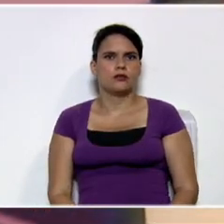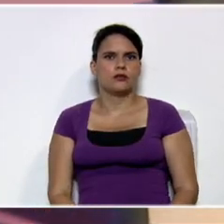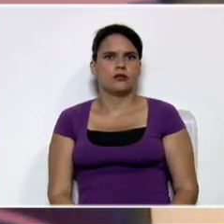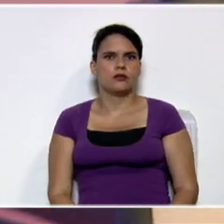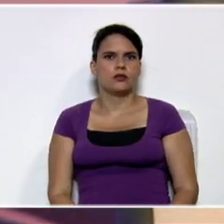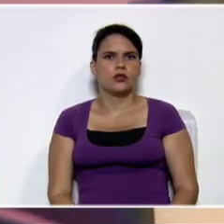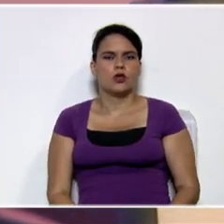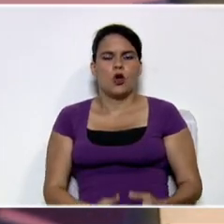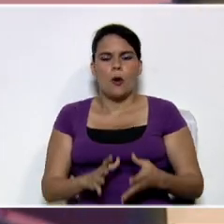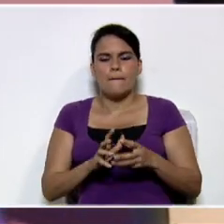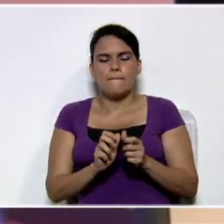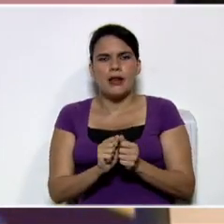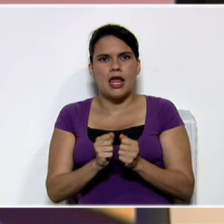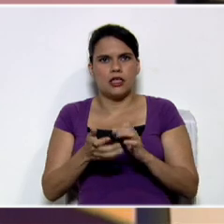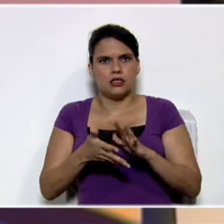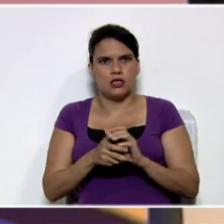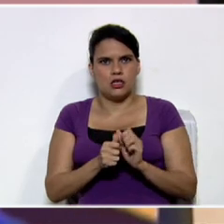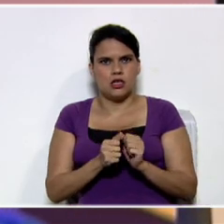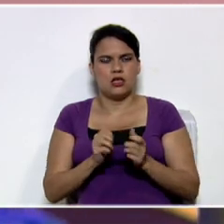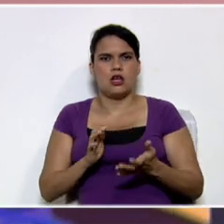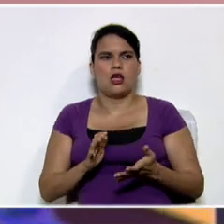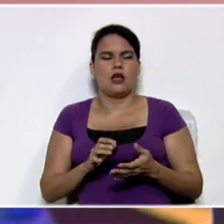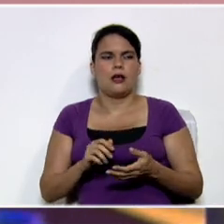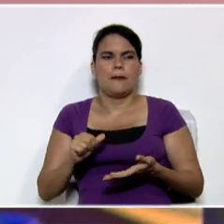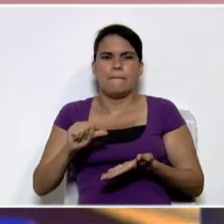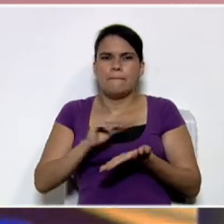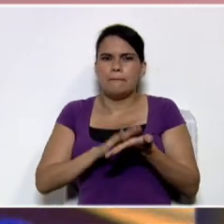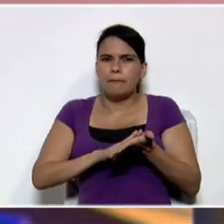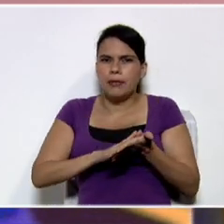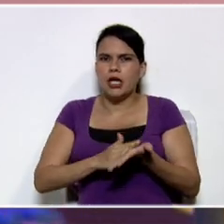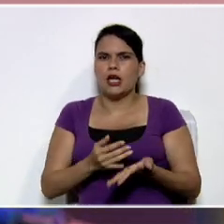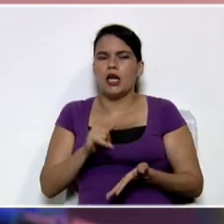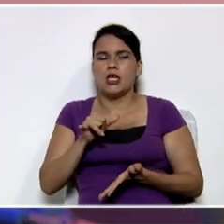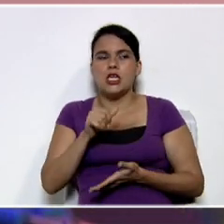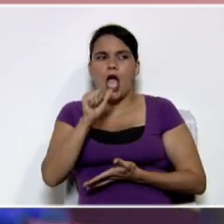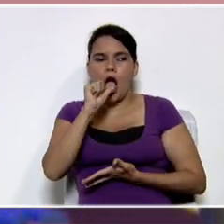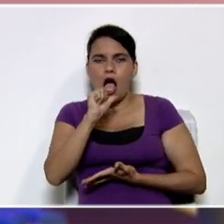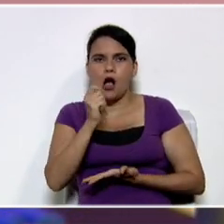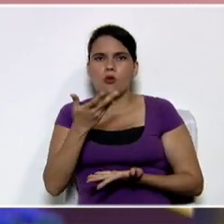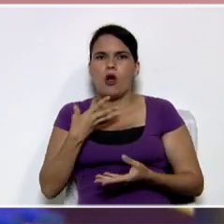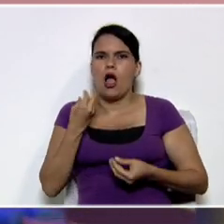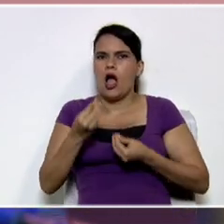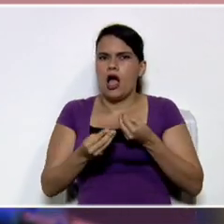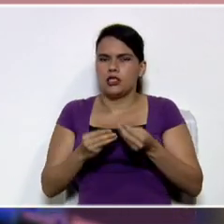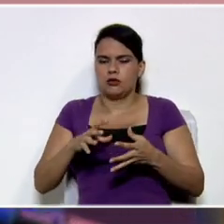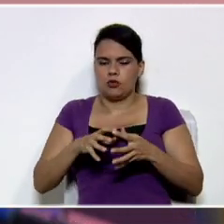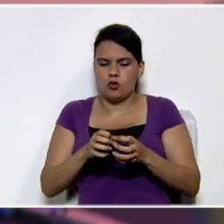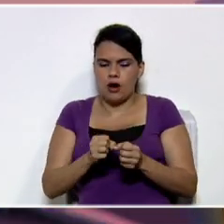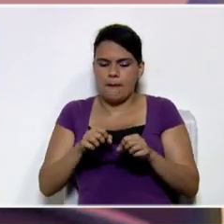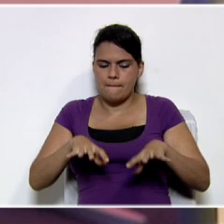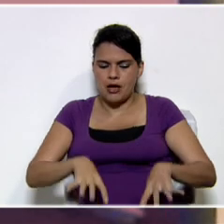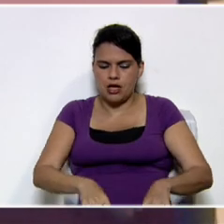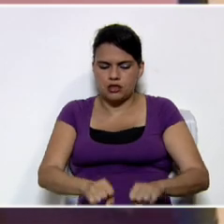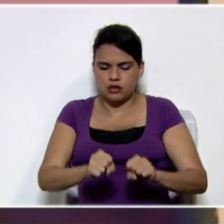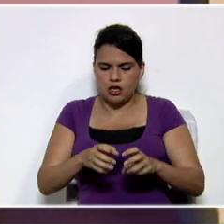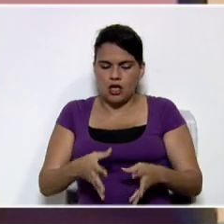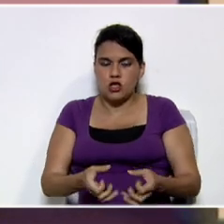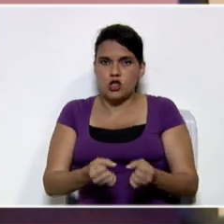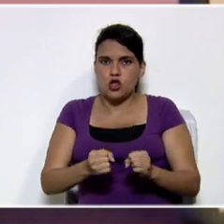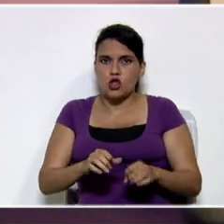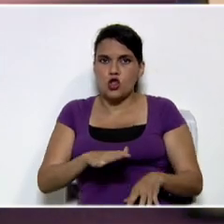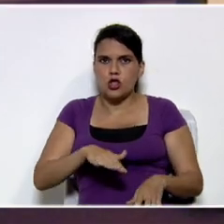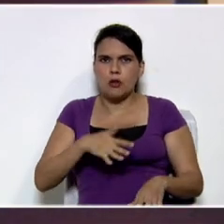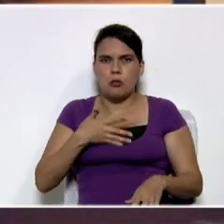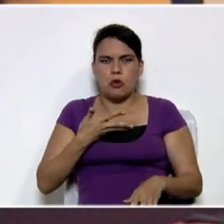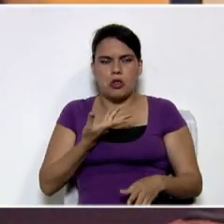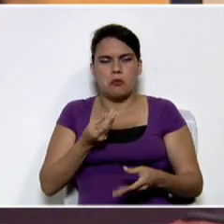de plastilina, pega y un poquito de agua, hacemos una pequeña masa donde podemos construir